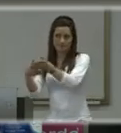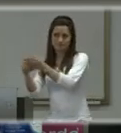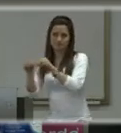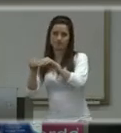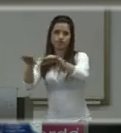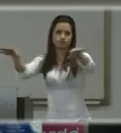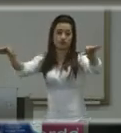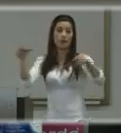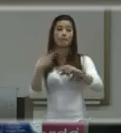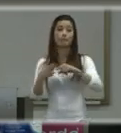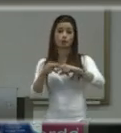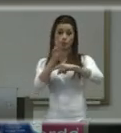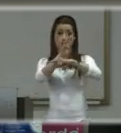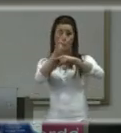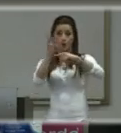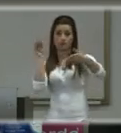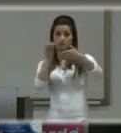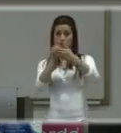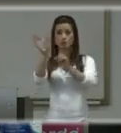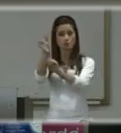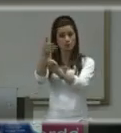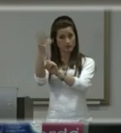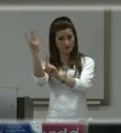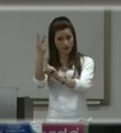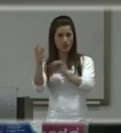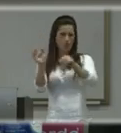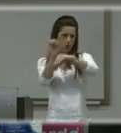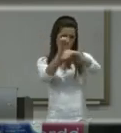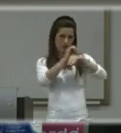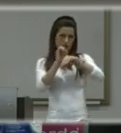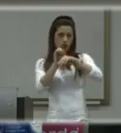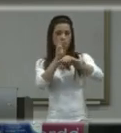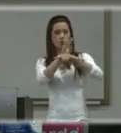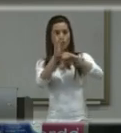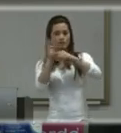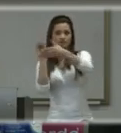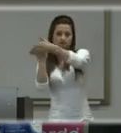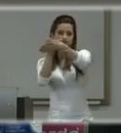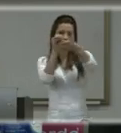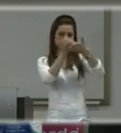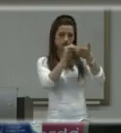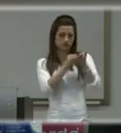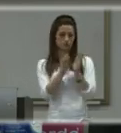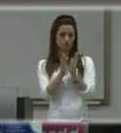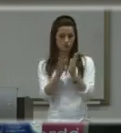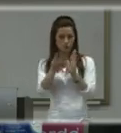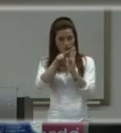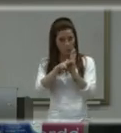pronto en las páginas web tanto de ProFamilia como de las organizaciones que participamos de este proyecto.